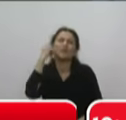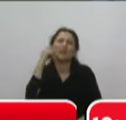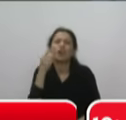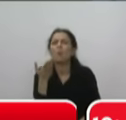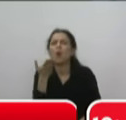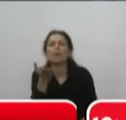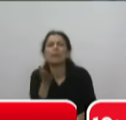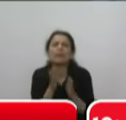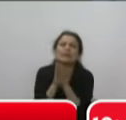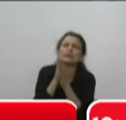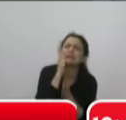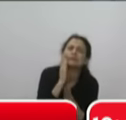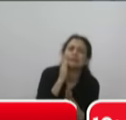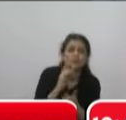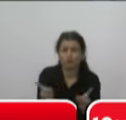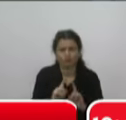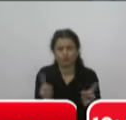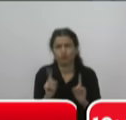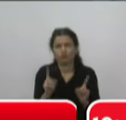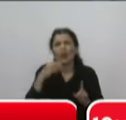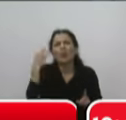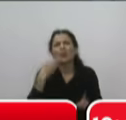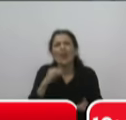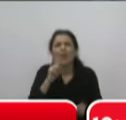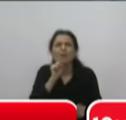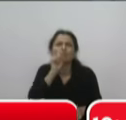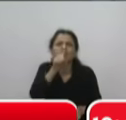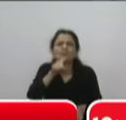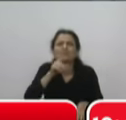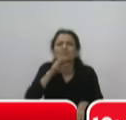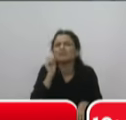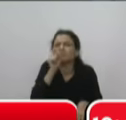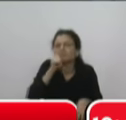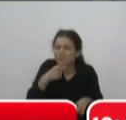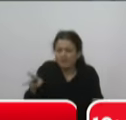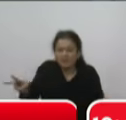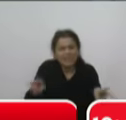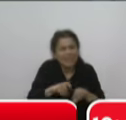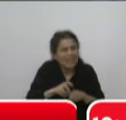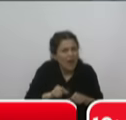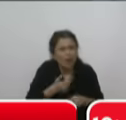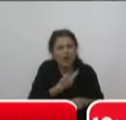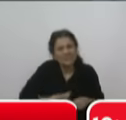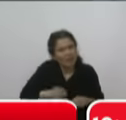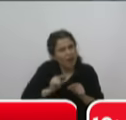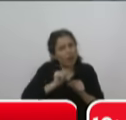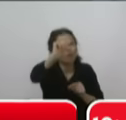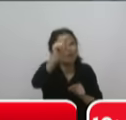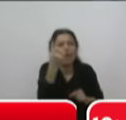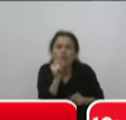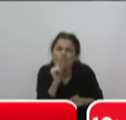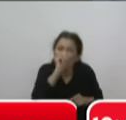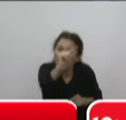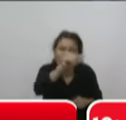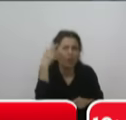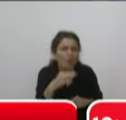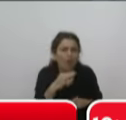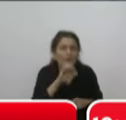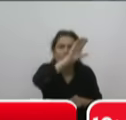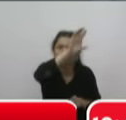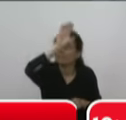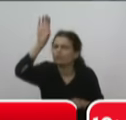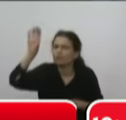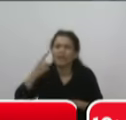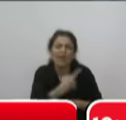una maratónica manera de comunicarse de los funcionarios de mi ley tratando de captar